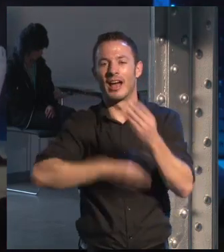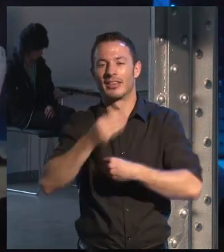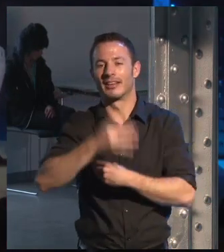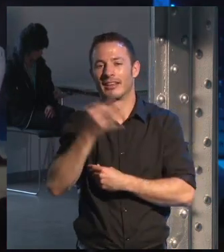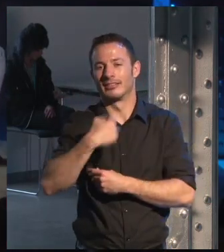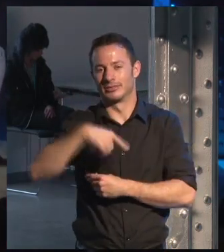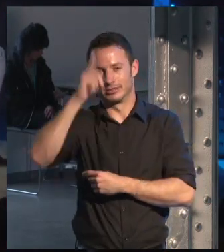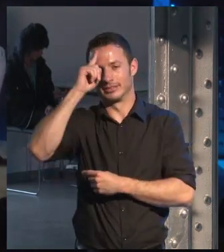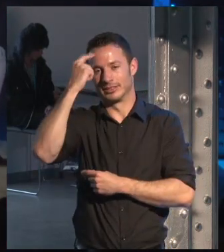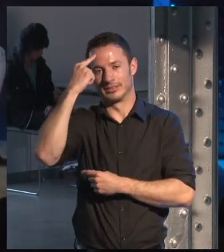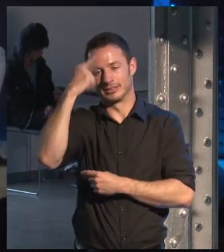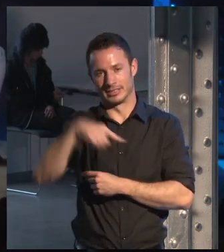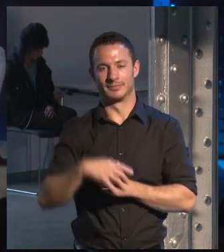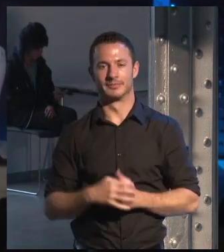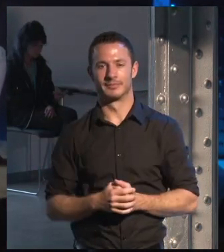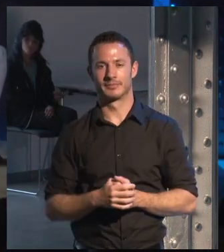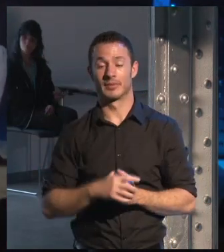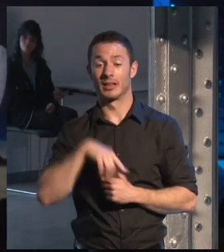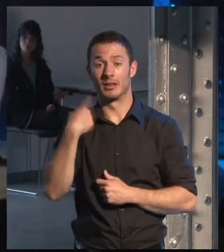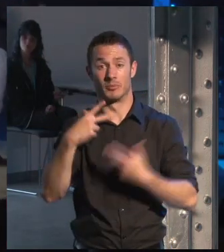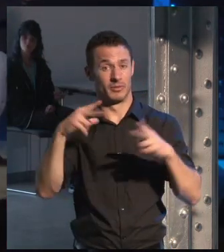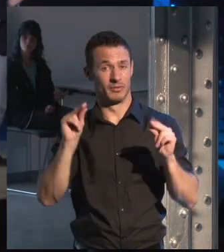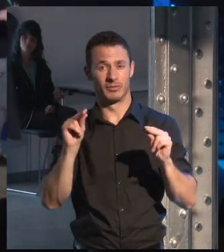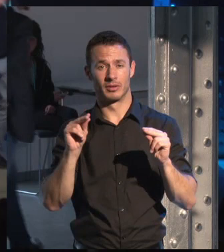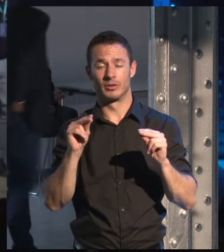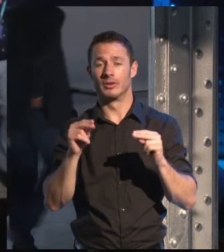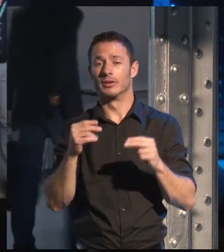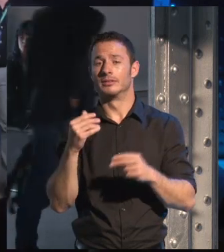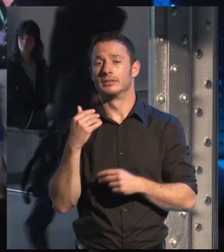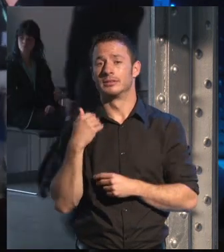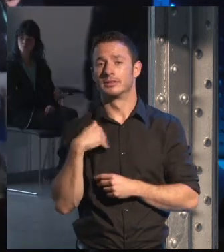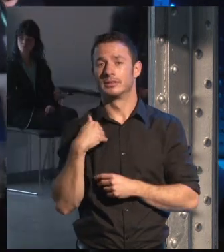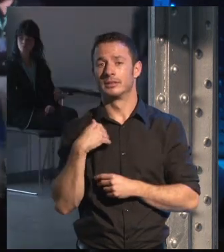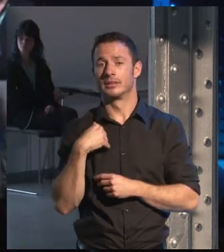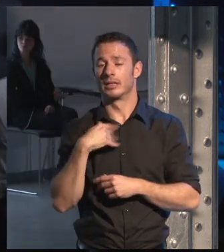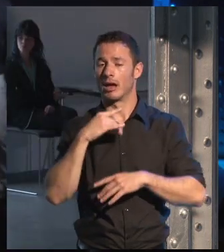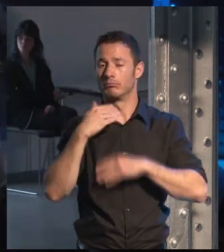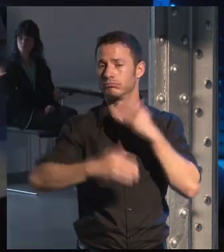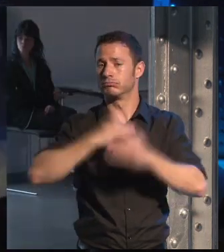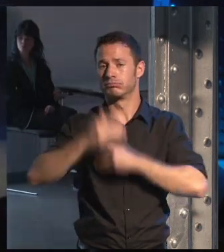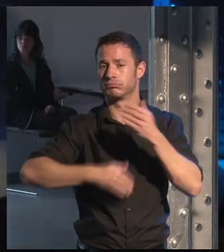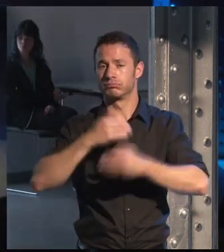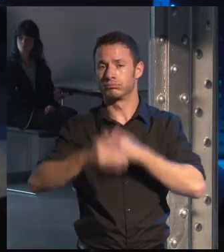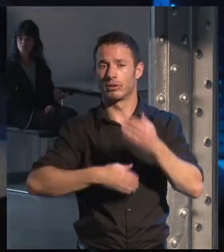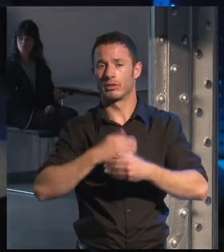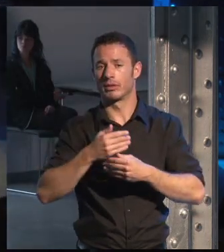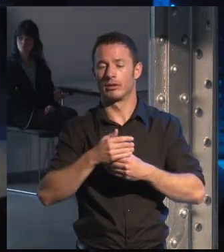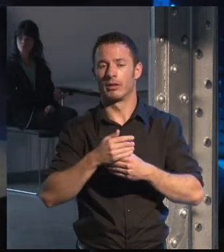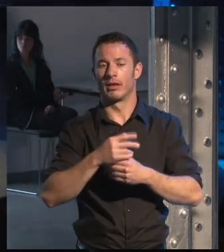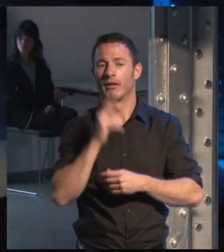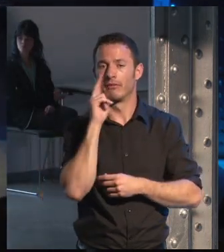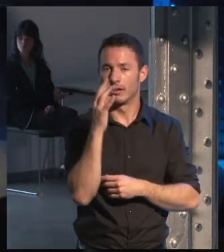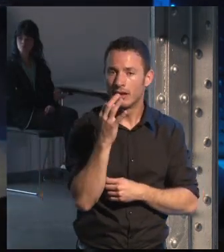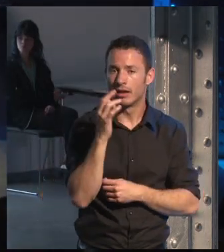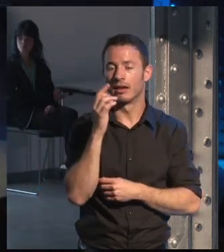Después... Si lo termino, podríamos empezar cuando ya han pasado durante todo el proceso de ir viendo qué es lo que han visto, qué es lo que no han